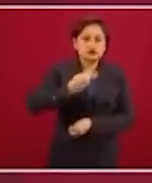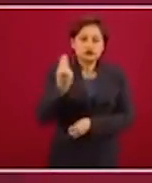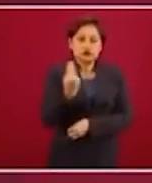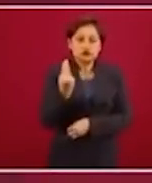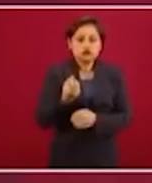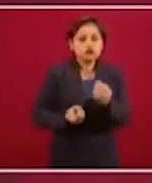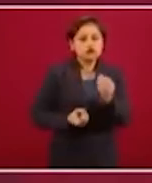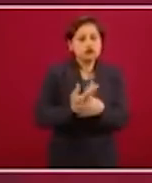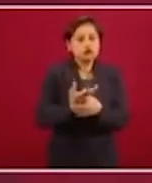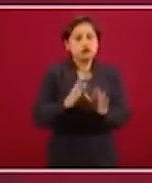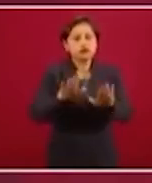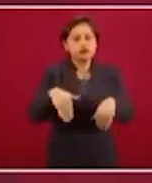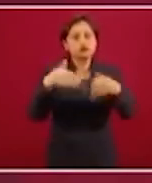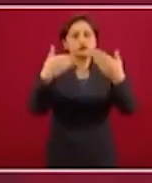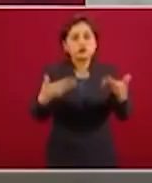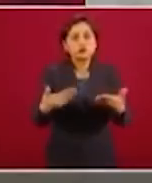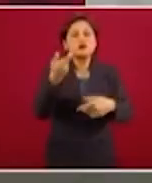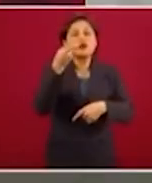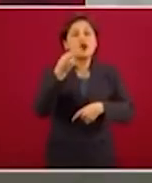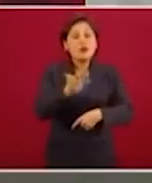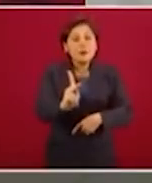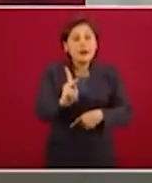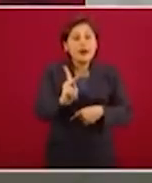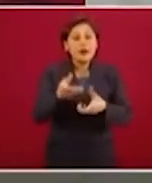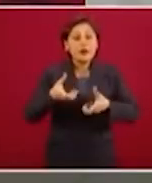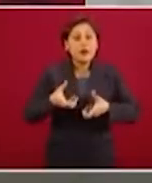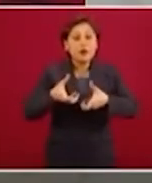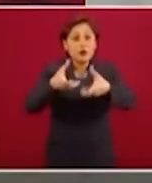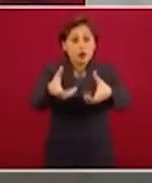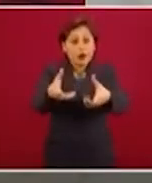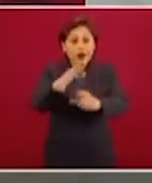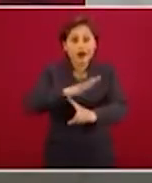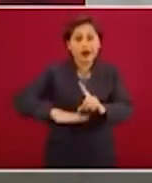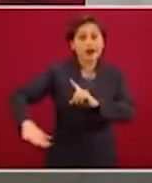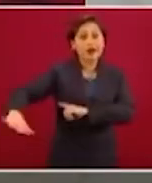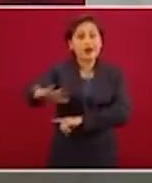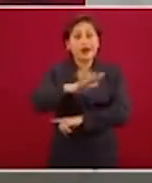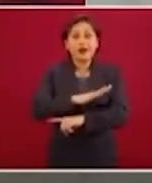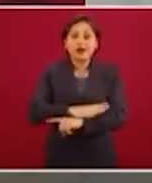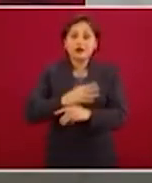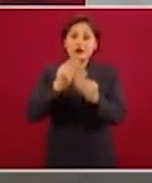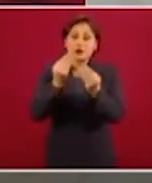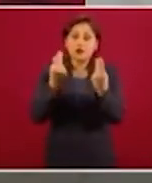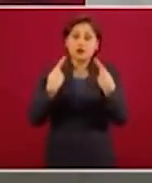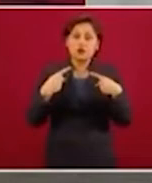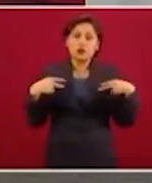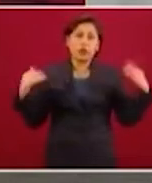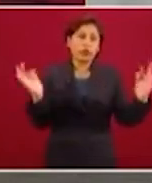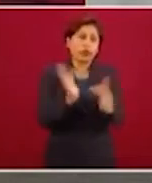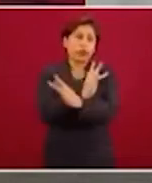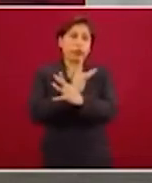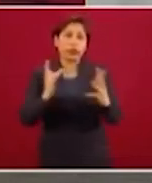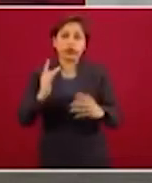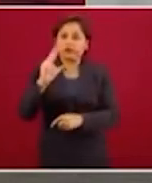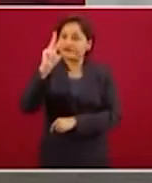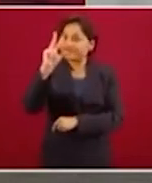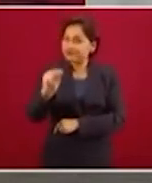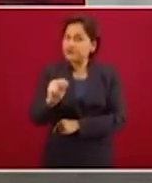reducir el número de personas que están en la vía pública, en el espacio público. Esto incluye los mercados, las plazas,